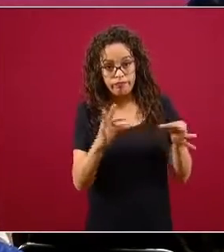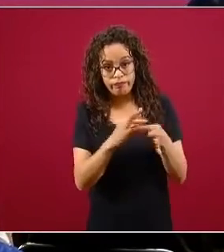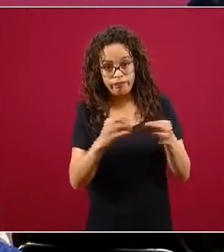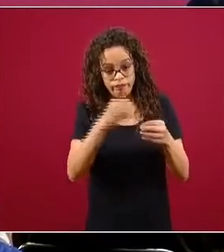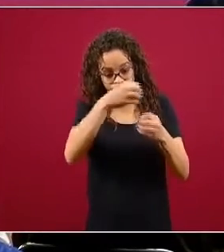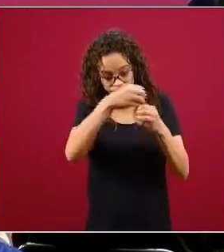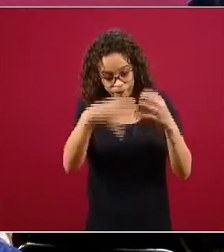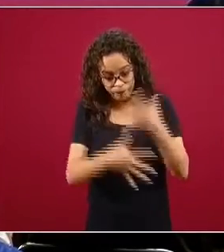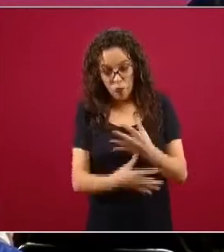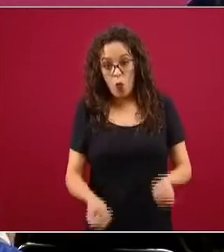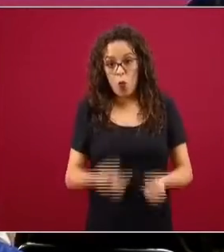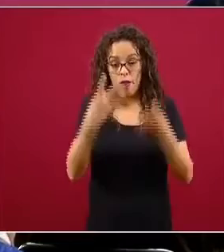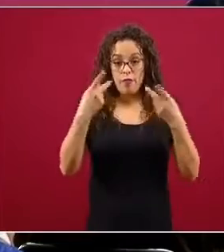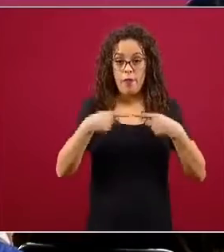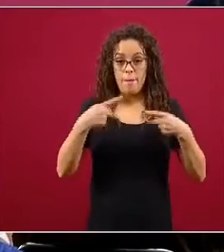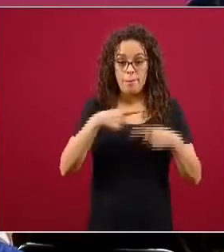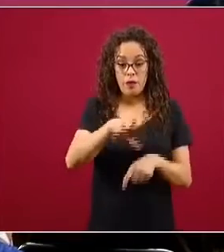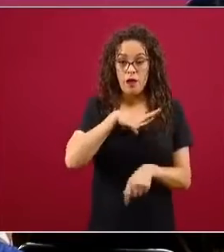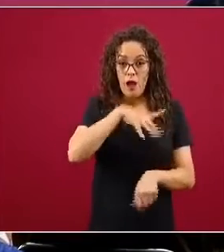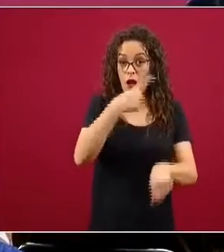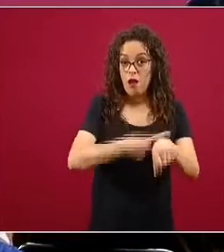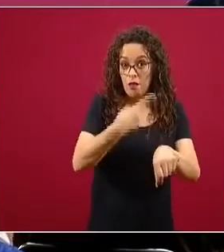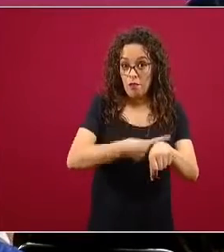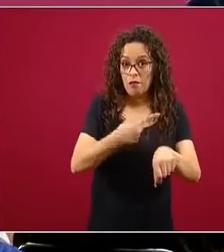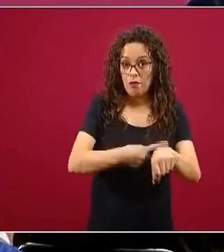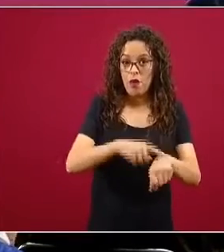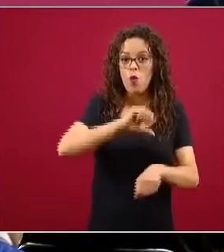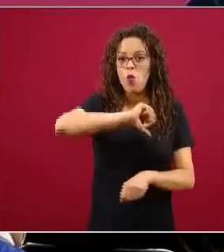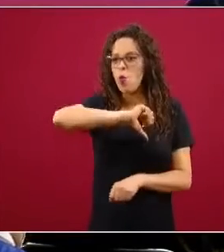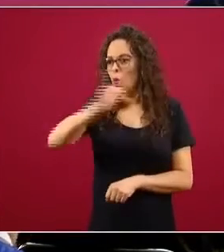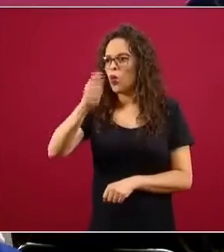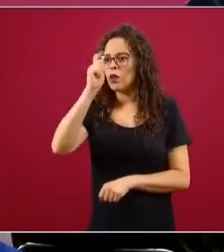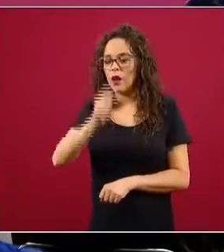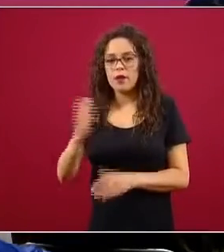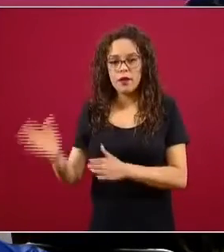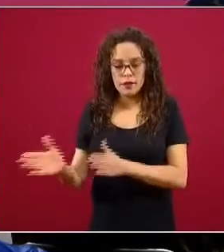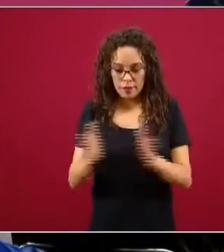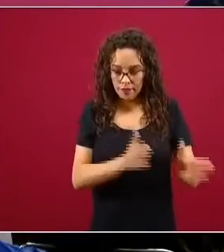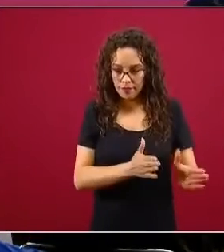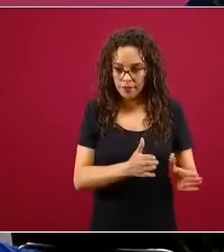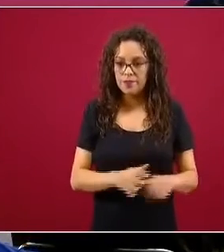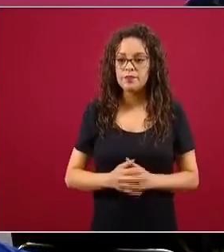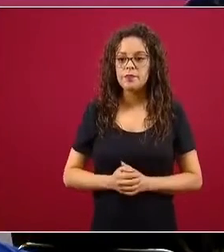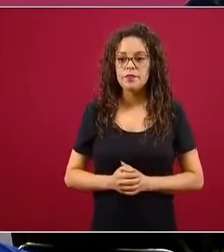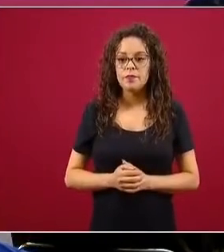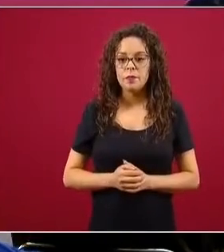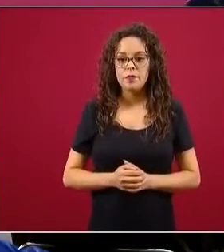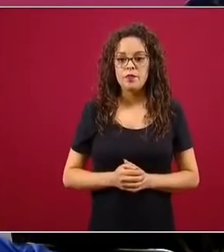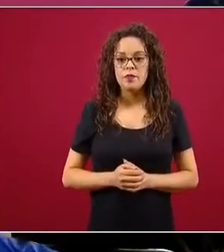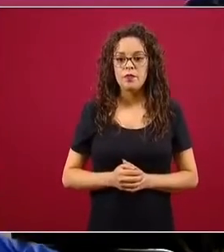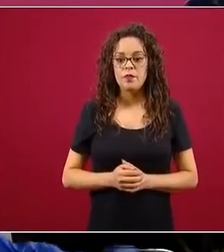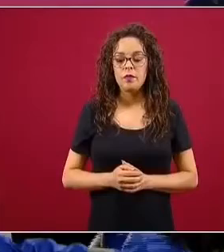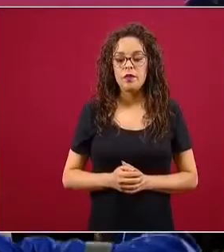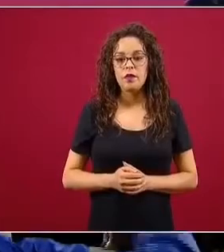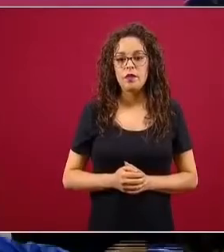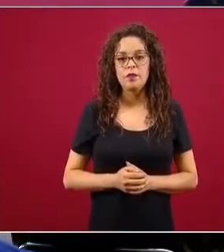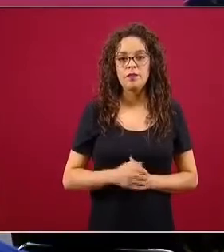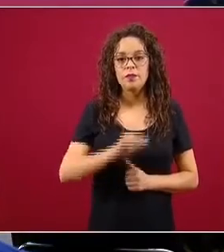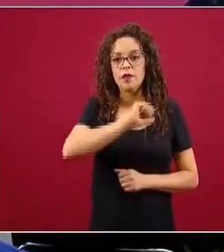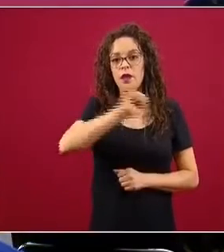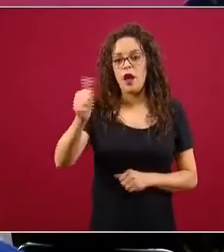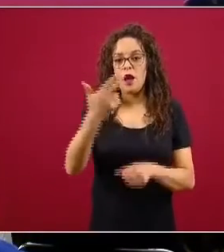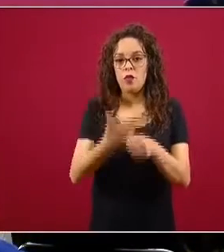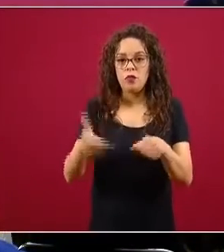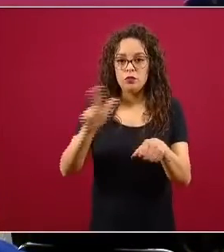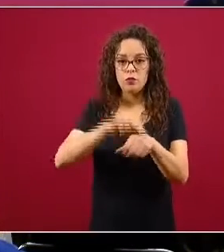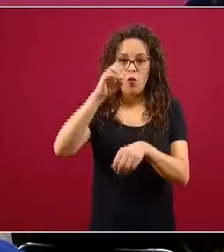enorme número de personas que viven con este problema, es el problema de los servicios de salud en su atención. Y esto lo